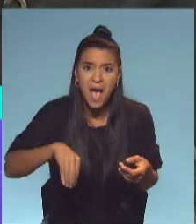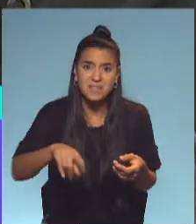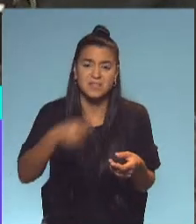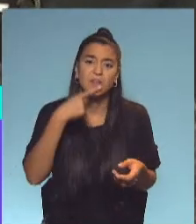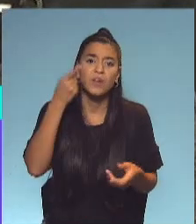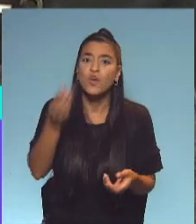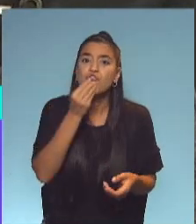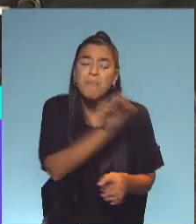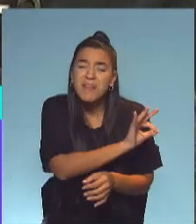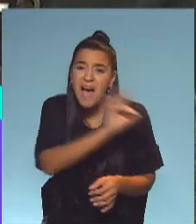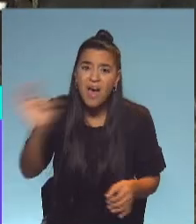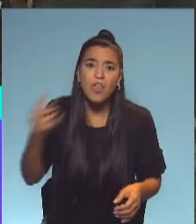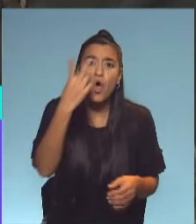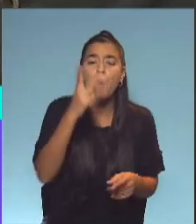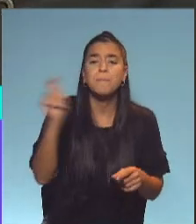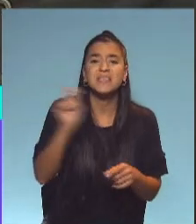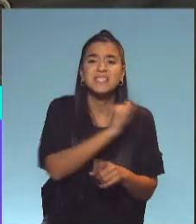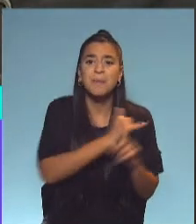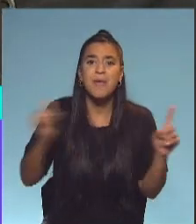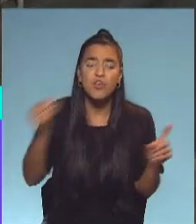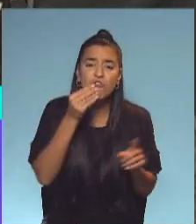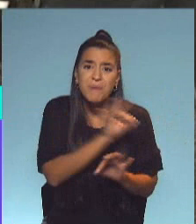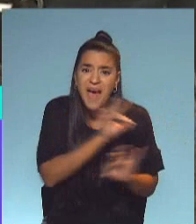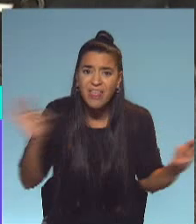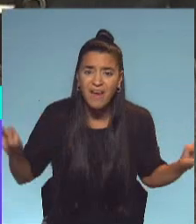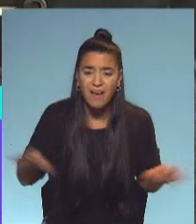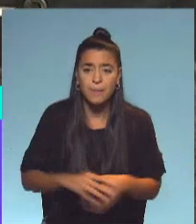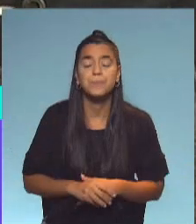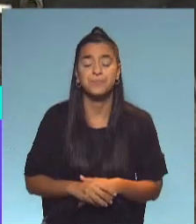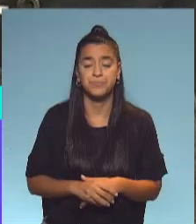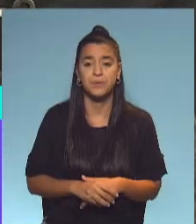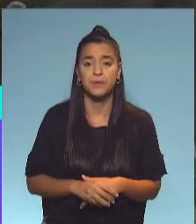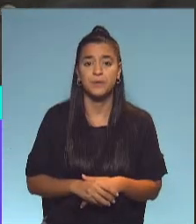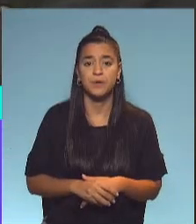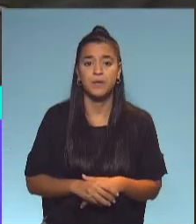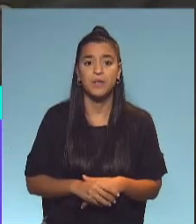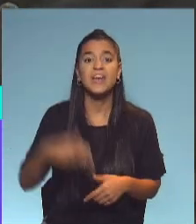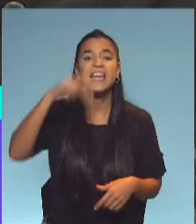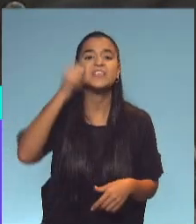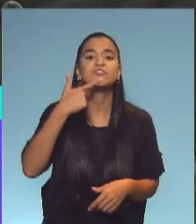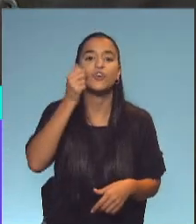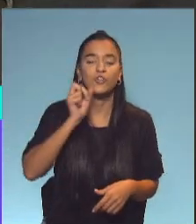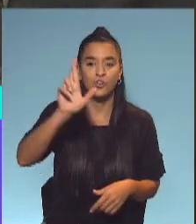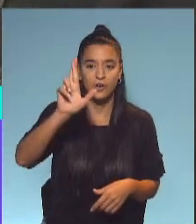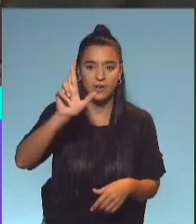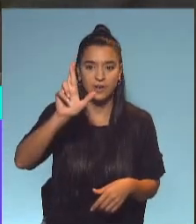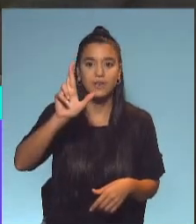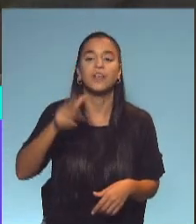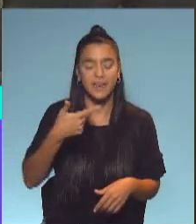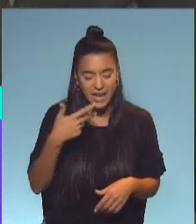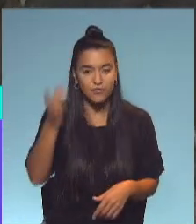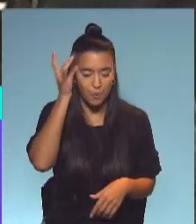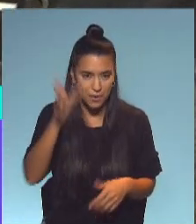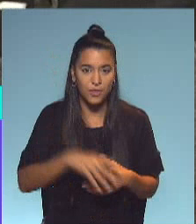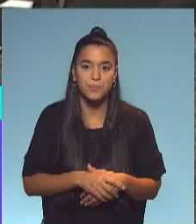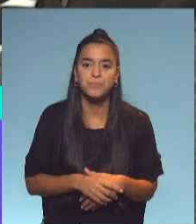esta de no haber comido durante 2 meses y medio. Mirá, Norberto, ¿no? Néstor. Néstor,